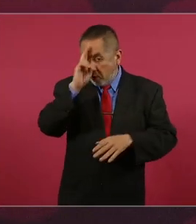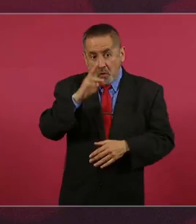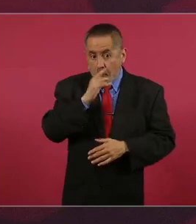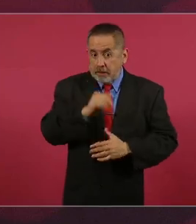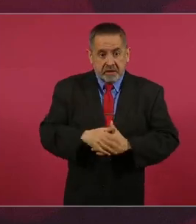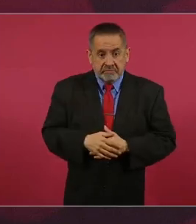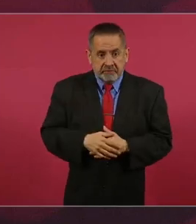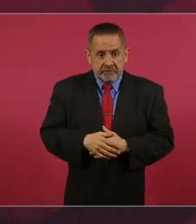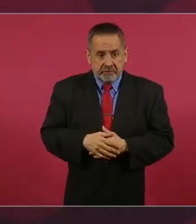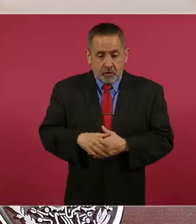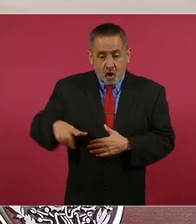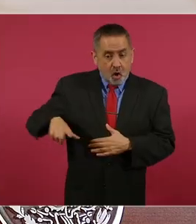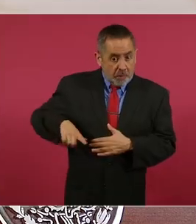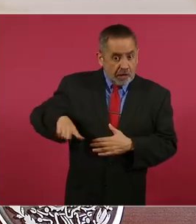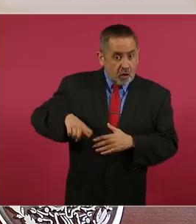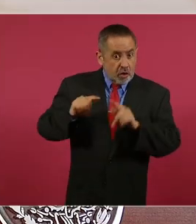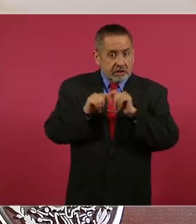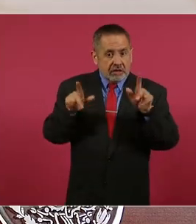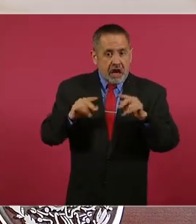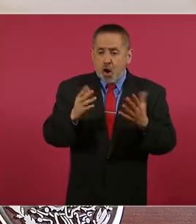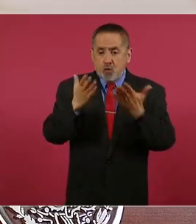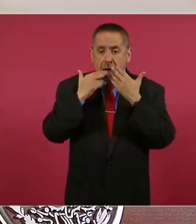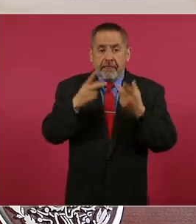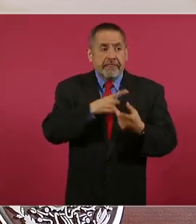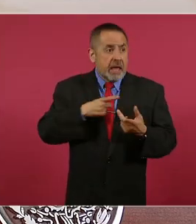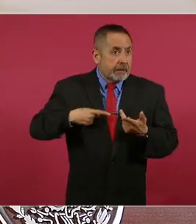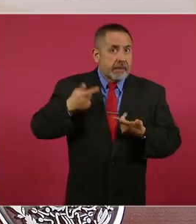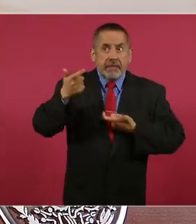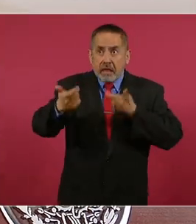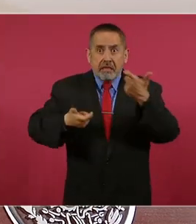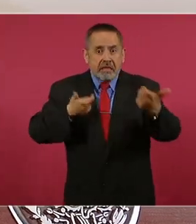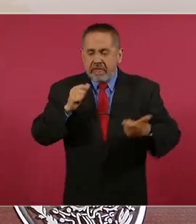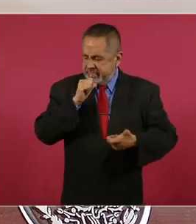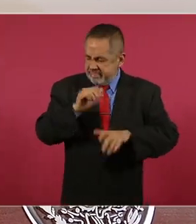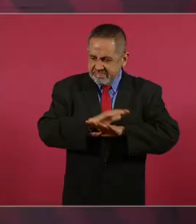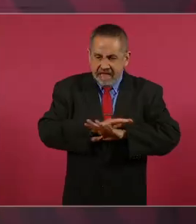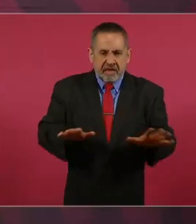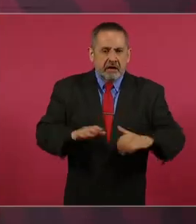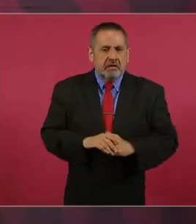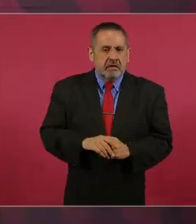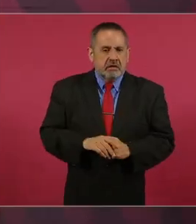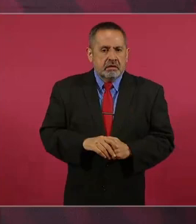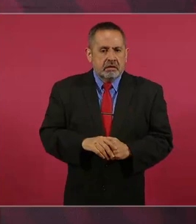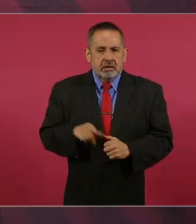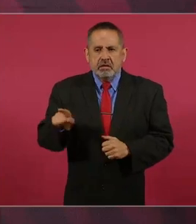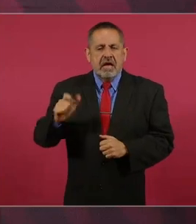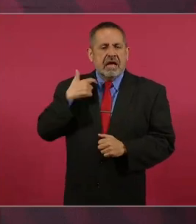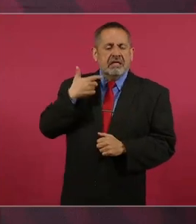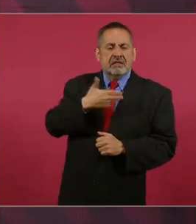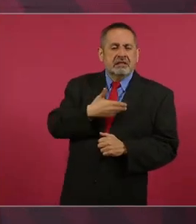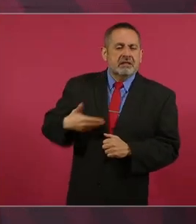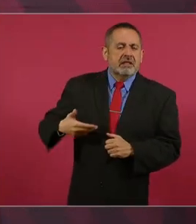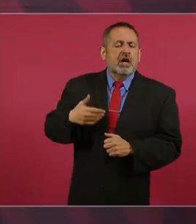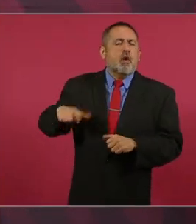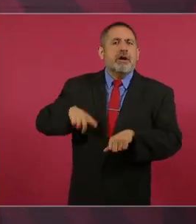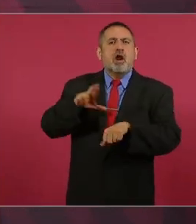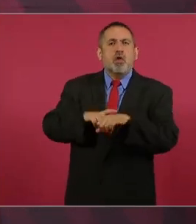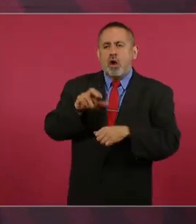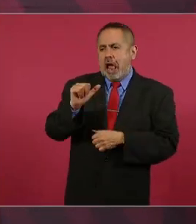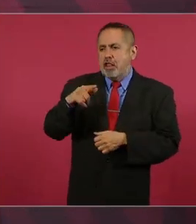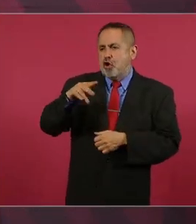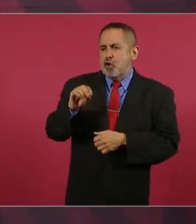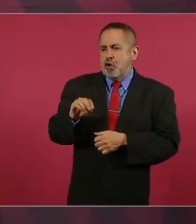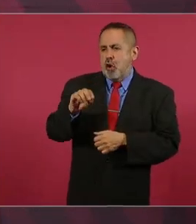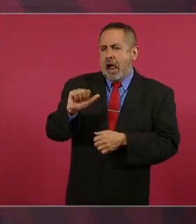O sea, Tlaxcala no tiene deuda, el gobierno de Tlaxcala. Desde que estaba Antonio Álvarez Lima de